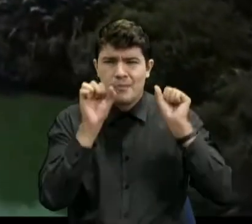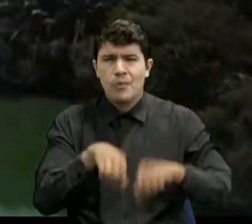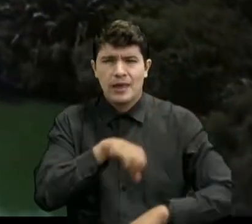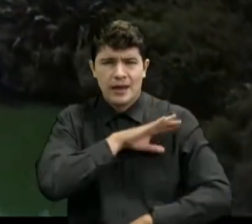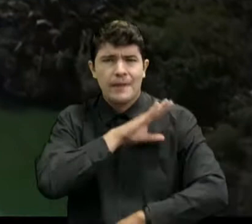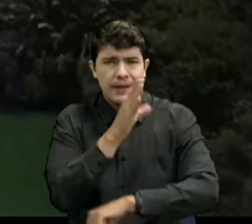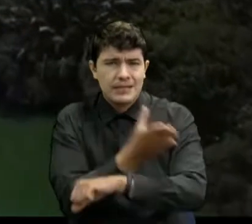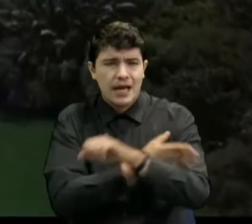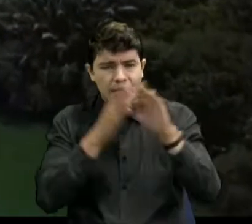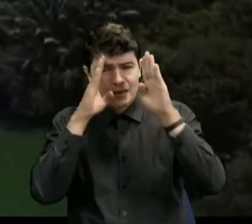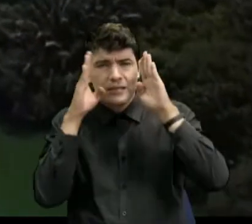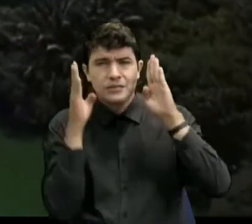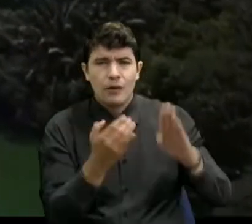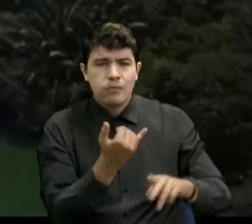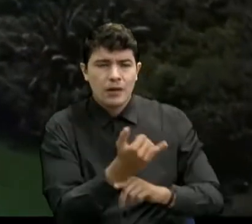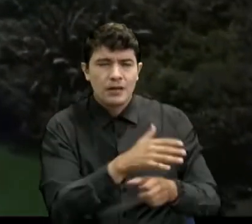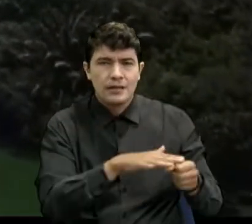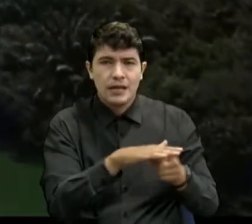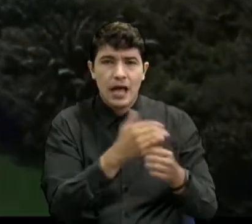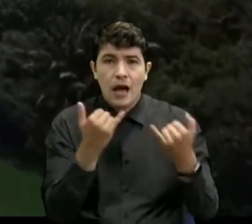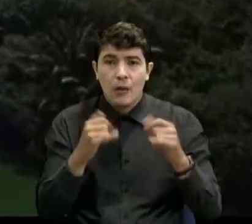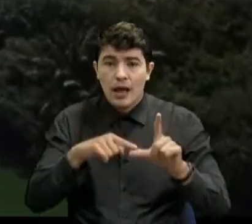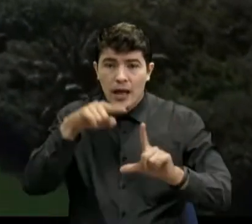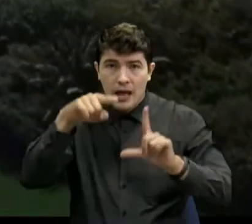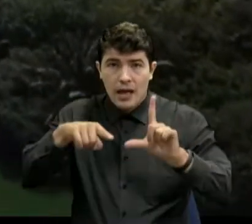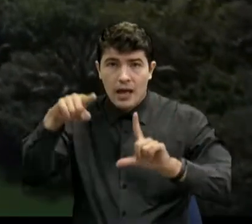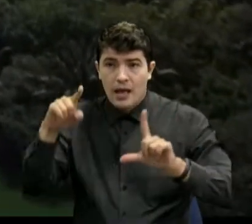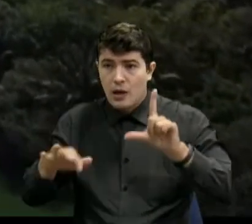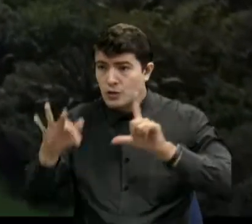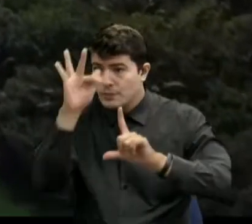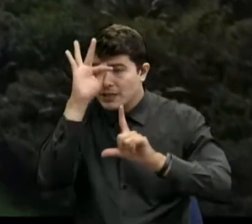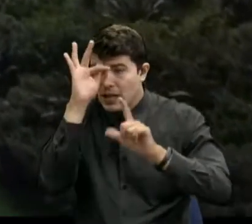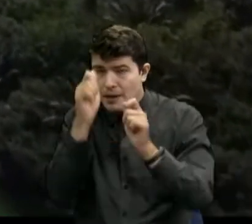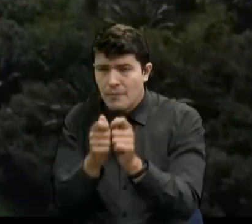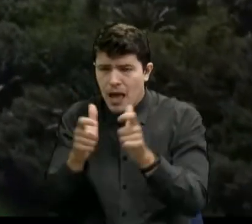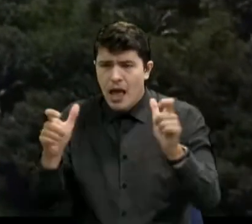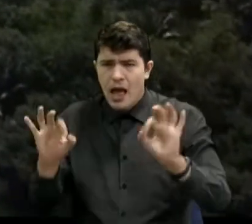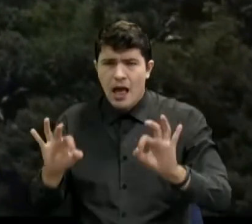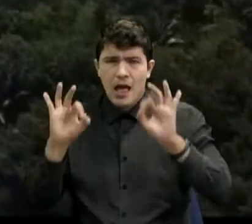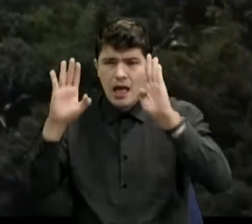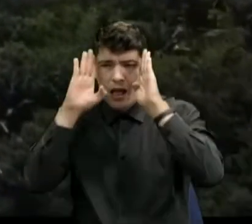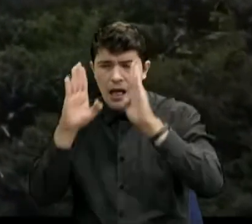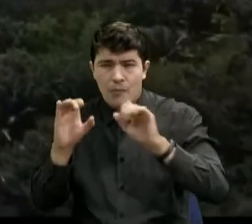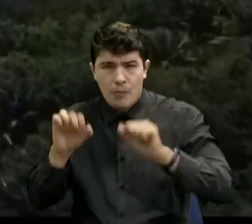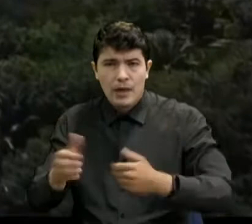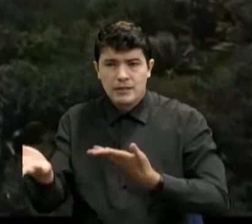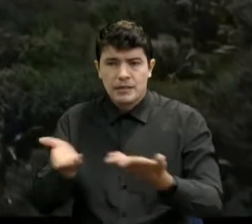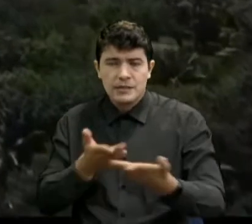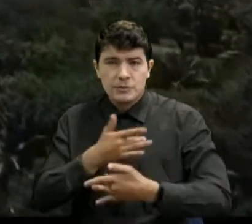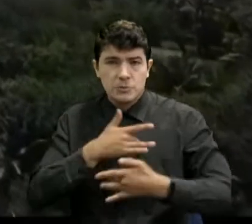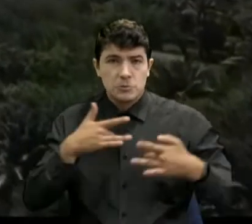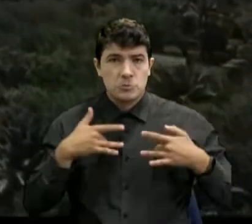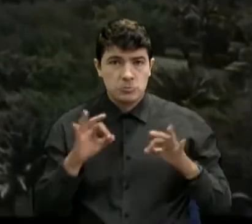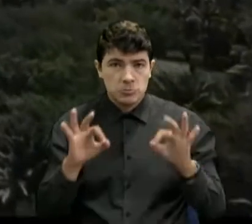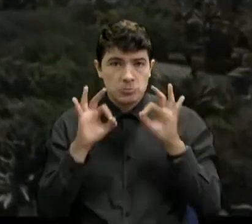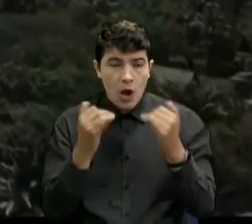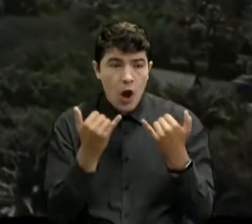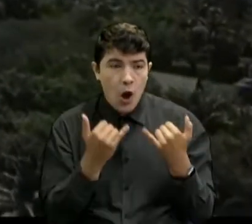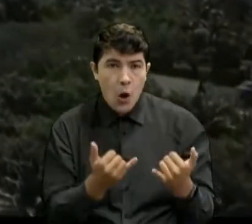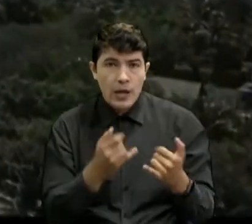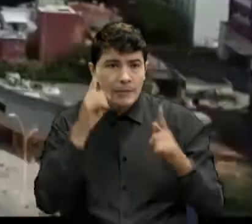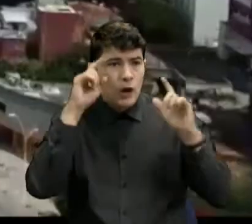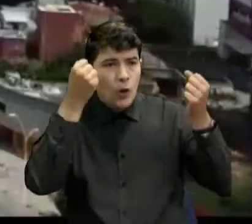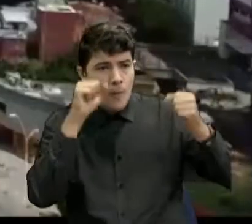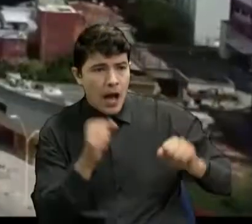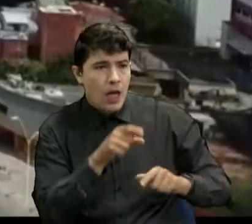ese tipo de dificultades. Nuestros márgenes de hospitalización también aumentaron muchísimo y hoy no tenemos presión en el